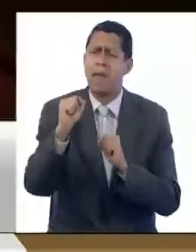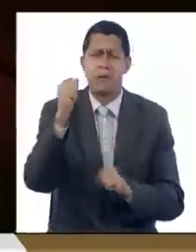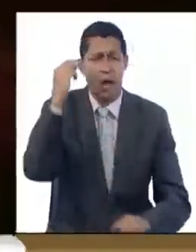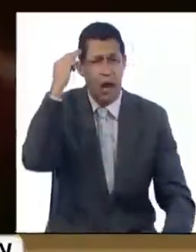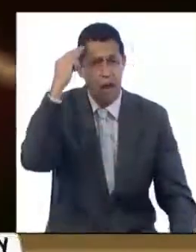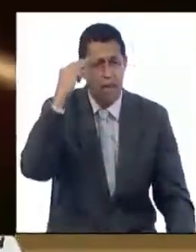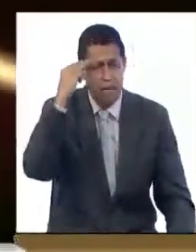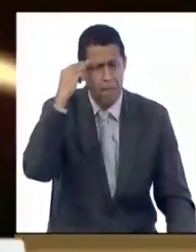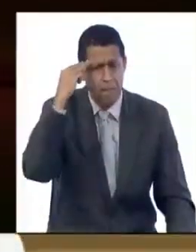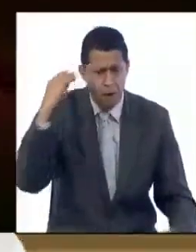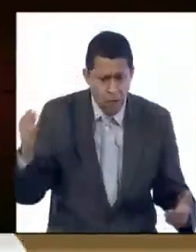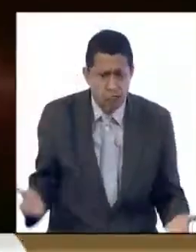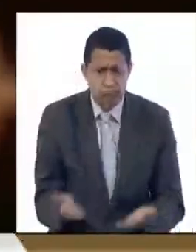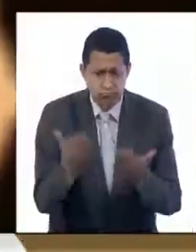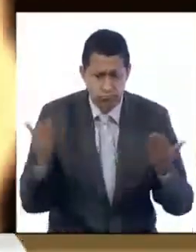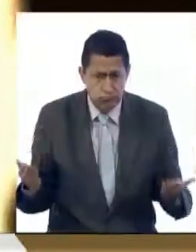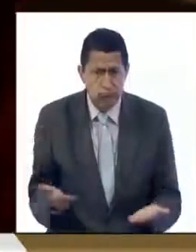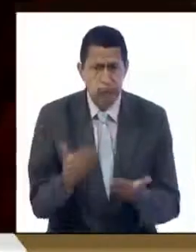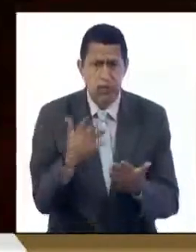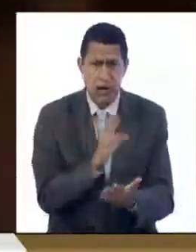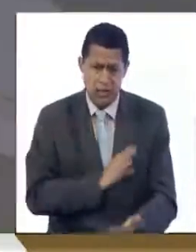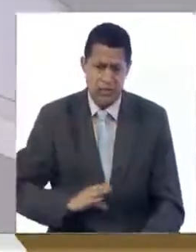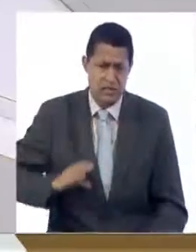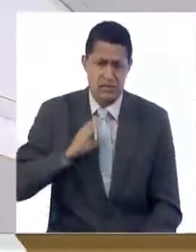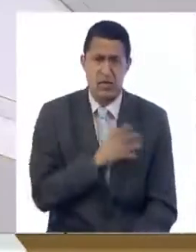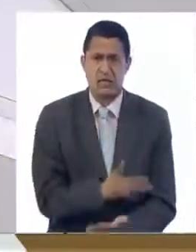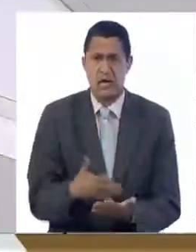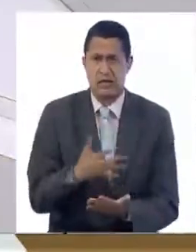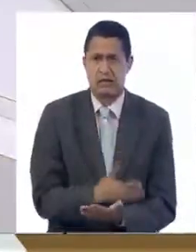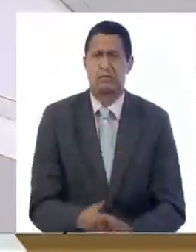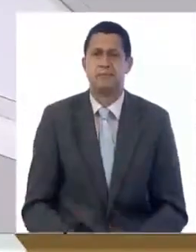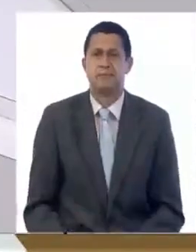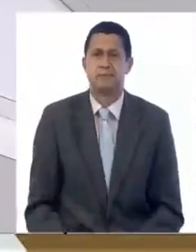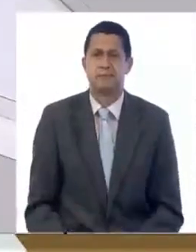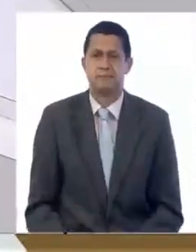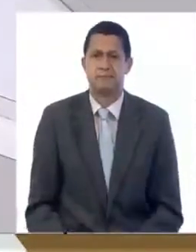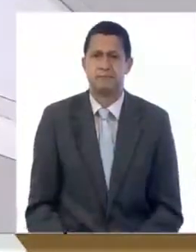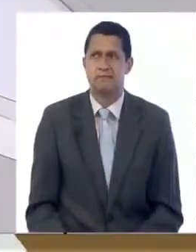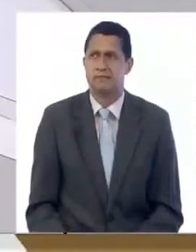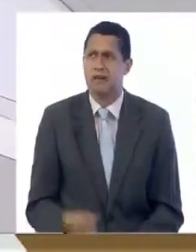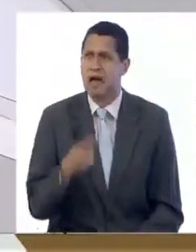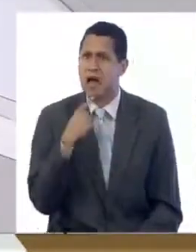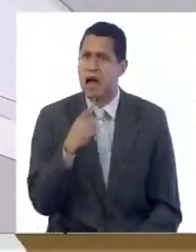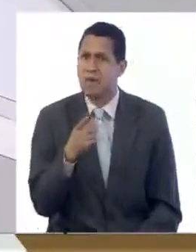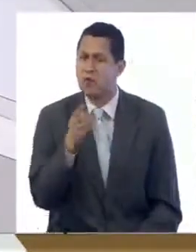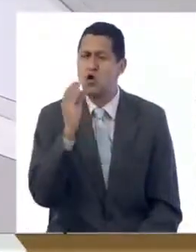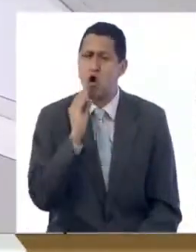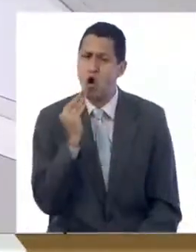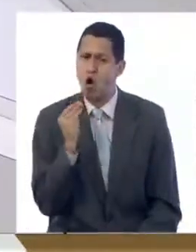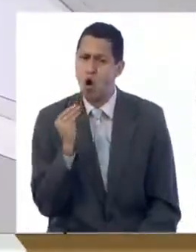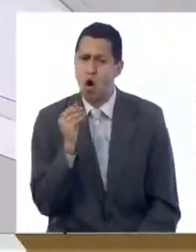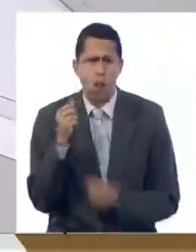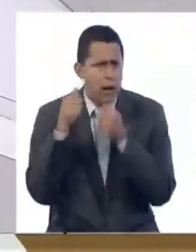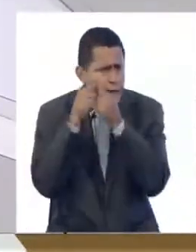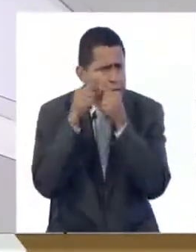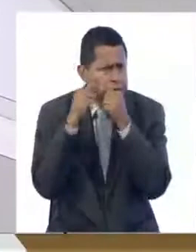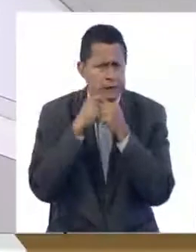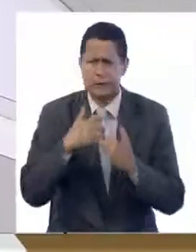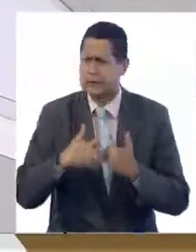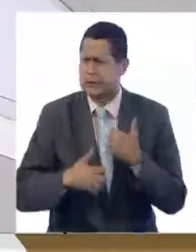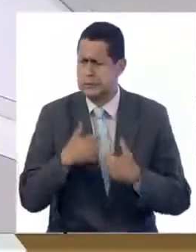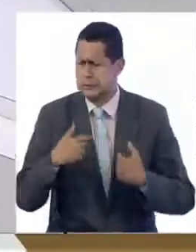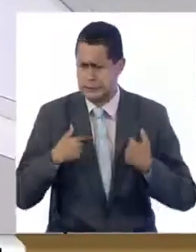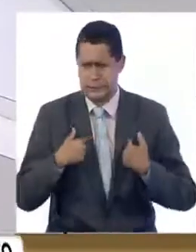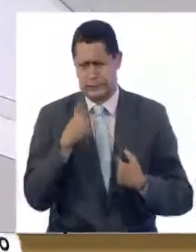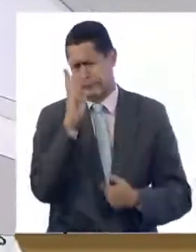y estimular el flujo normal de la sangre. Y el acné resulta ser para muchos jóvenes una gran preocupación en su